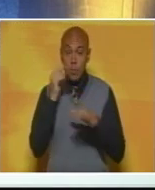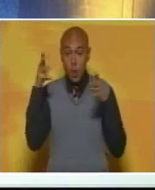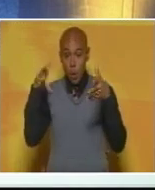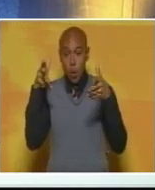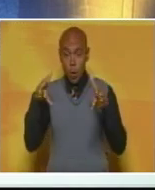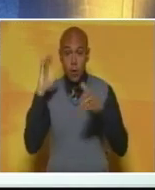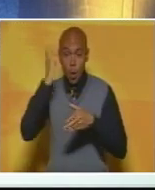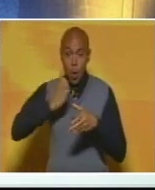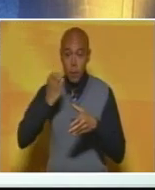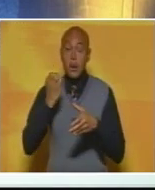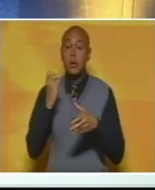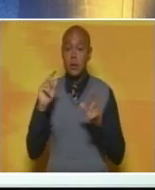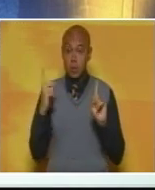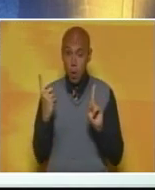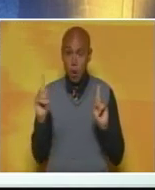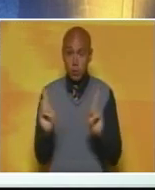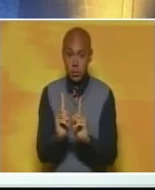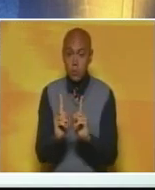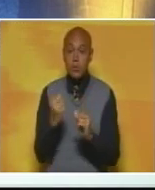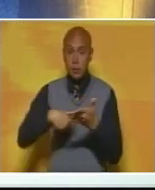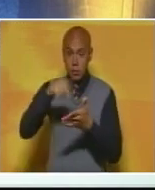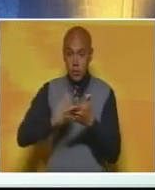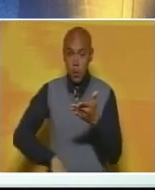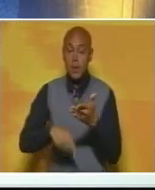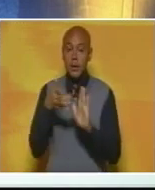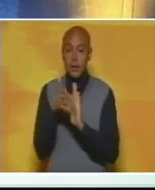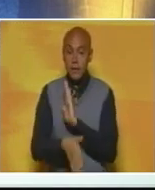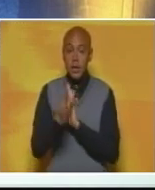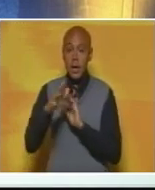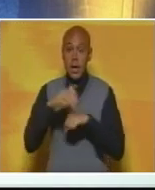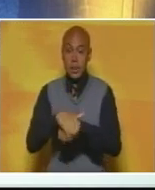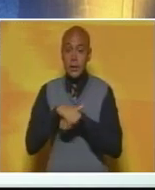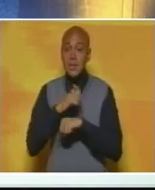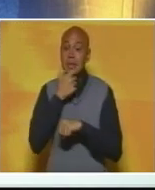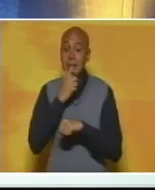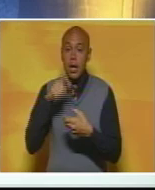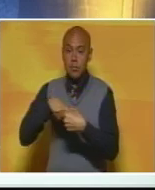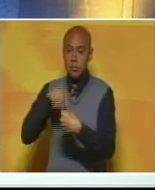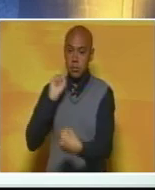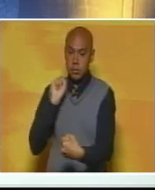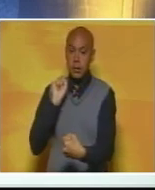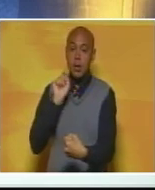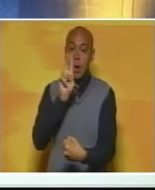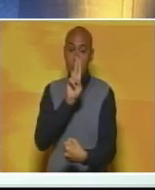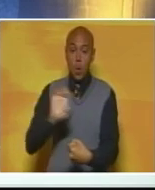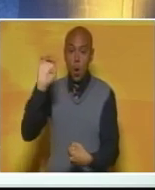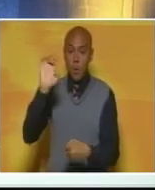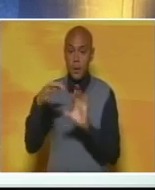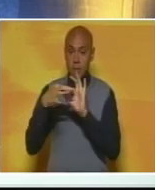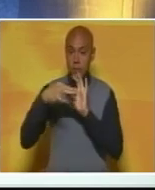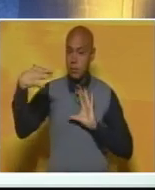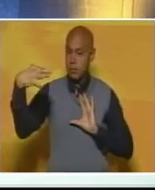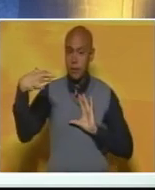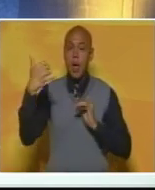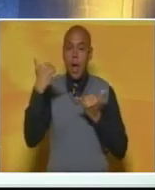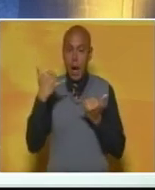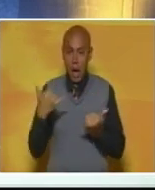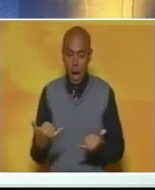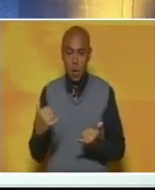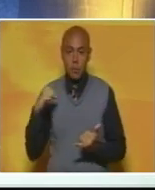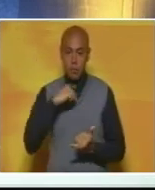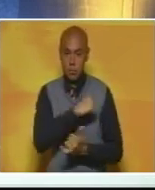Michel, firmaron este viernes el acuerdo de retirada del Reino Unido del bloque comunitario, abriendo así el camino a su